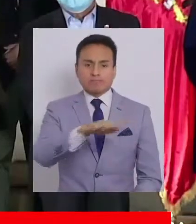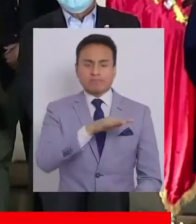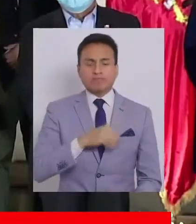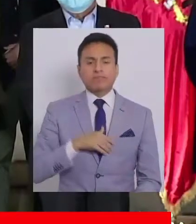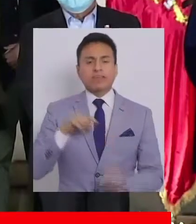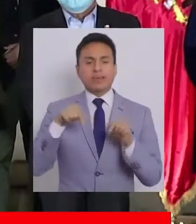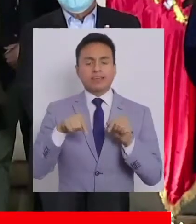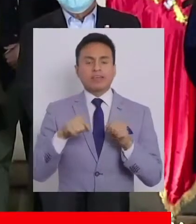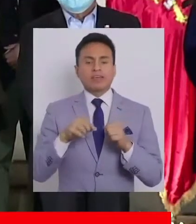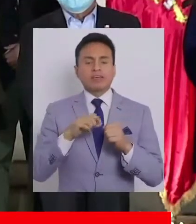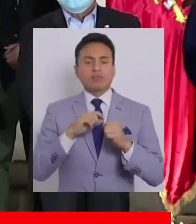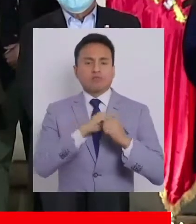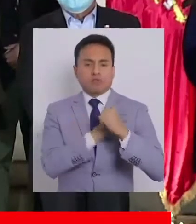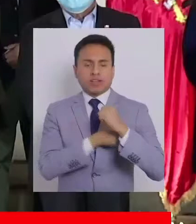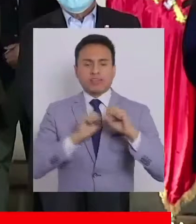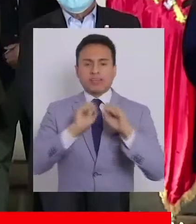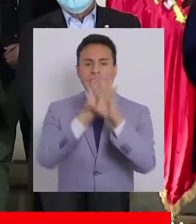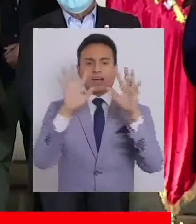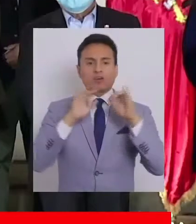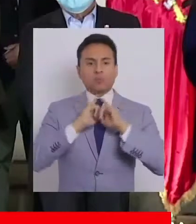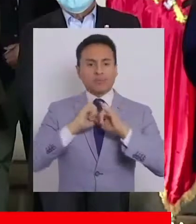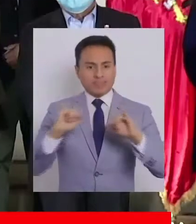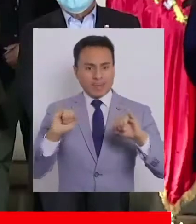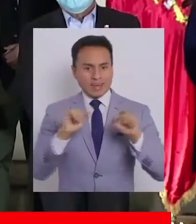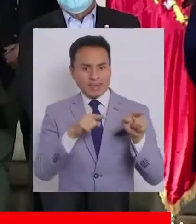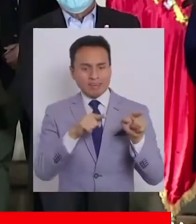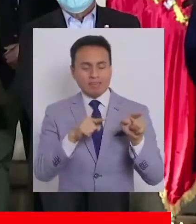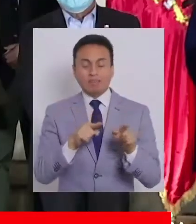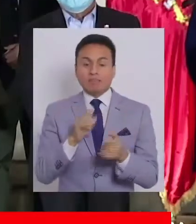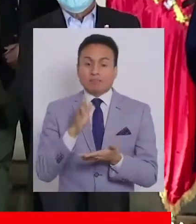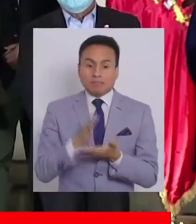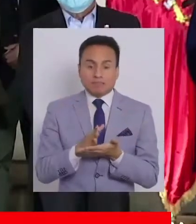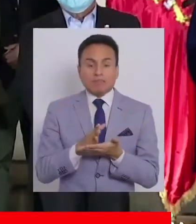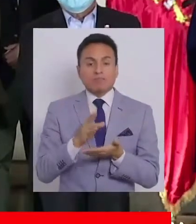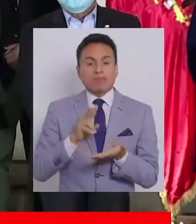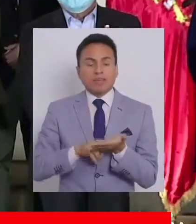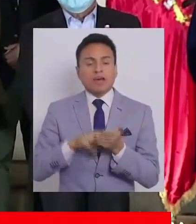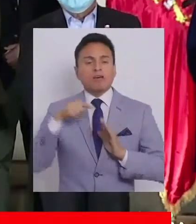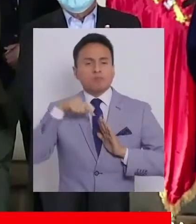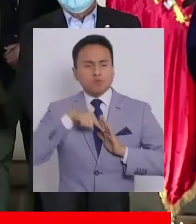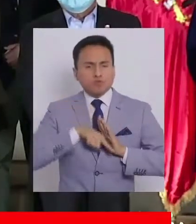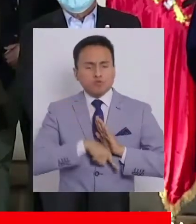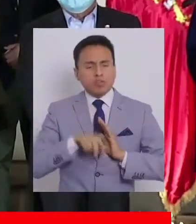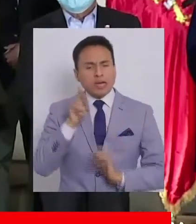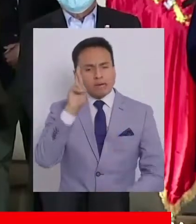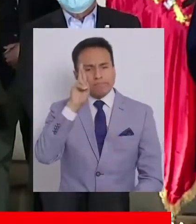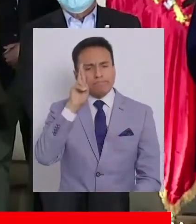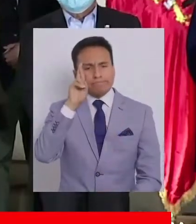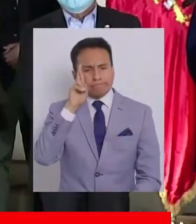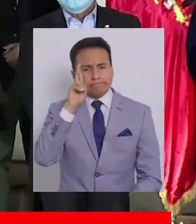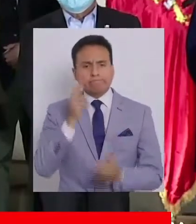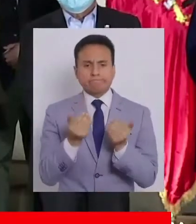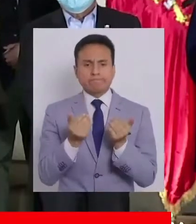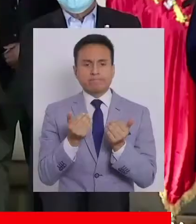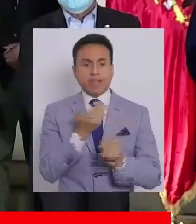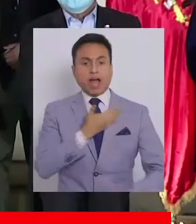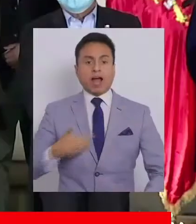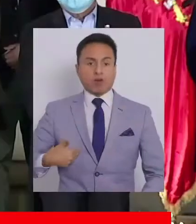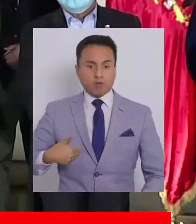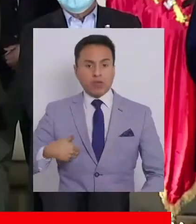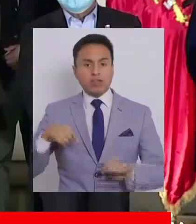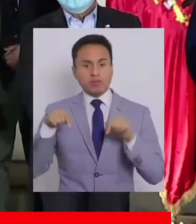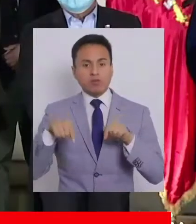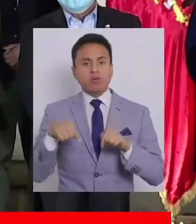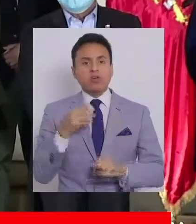Este fuerte y claro mensaje nos exige sin duda una profunda reflexión al gobierno